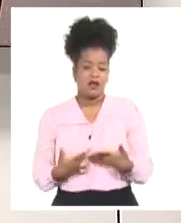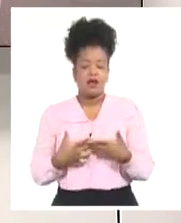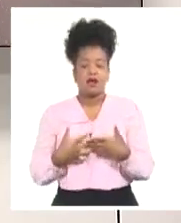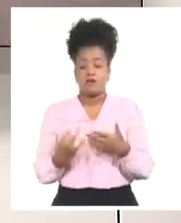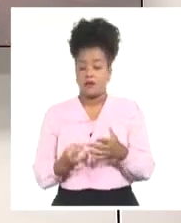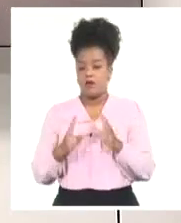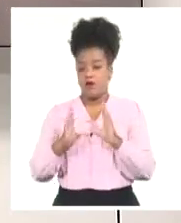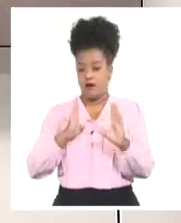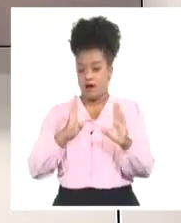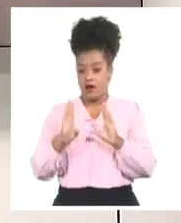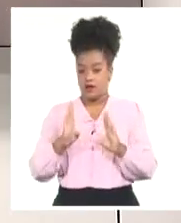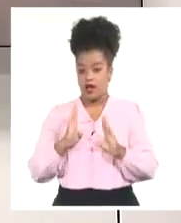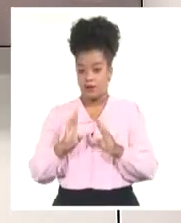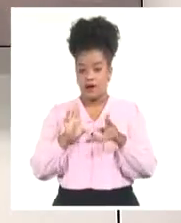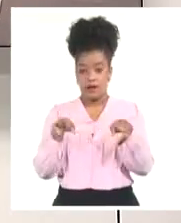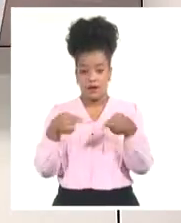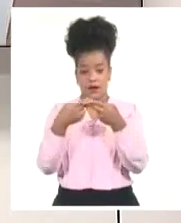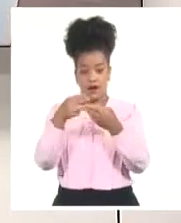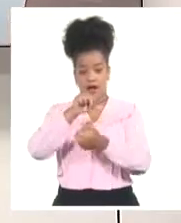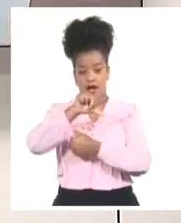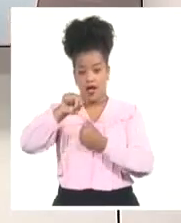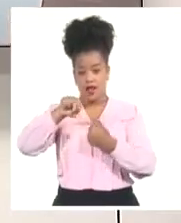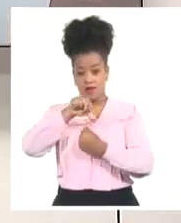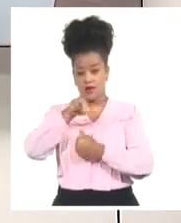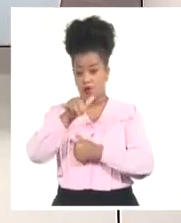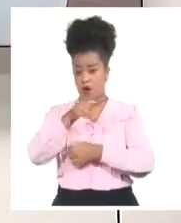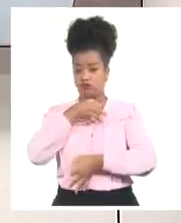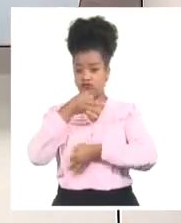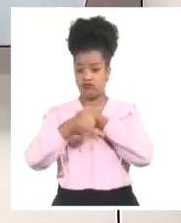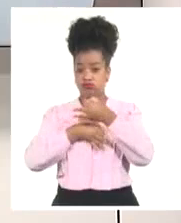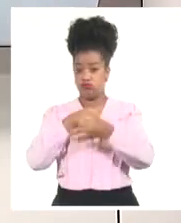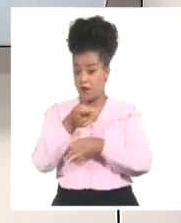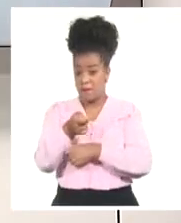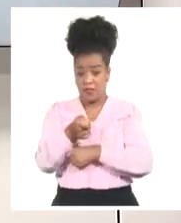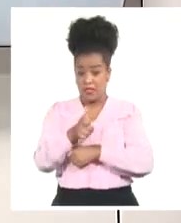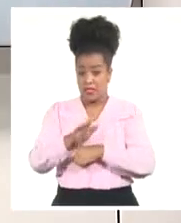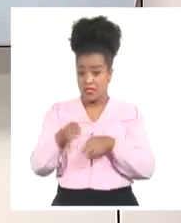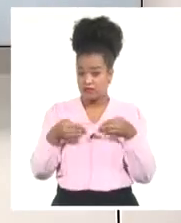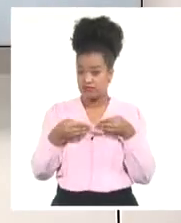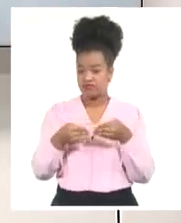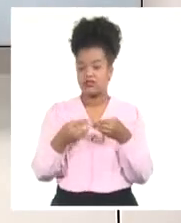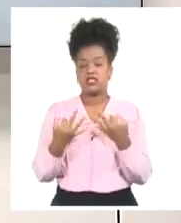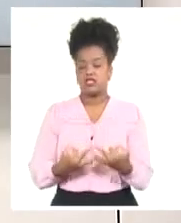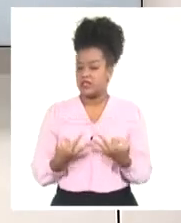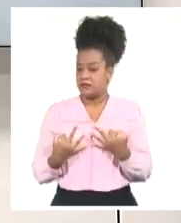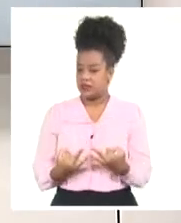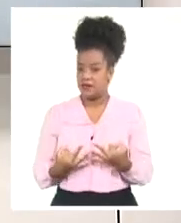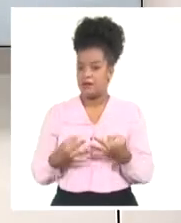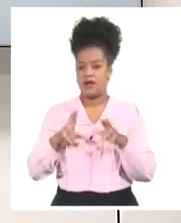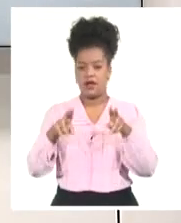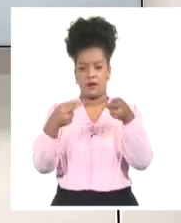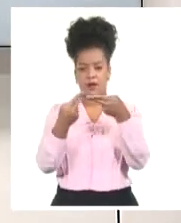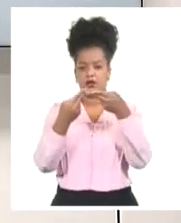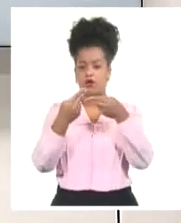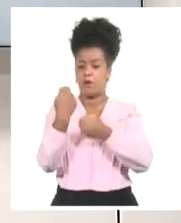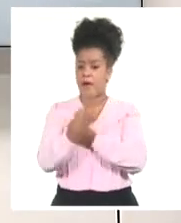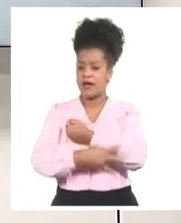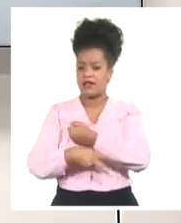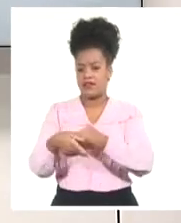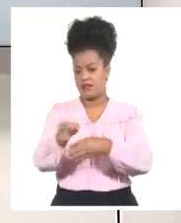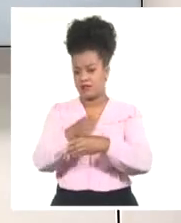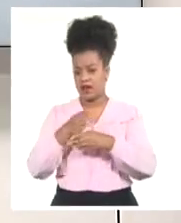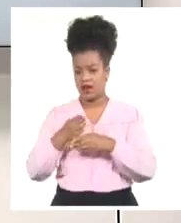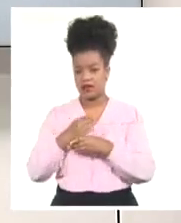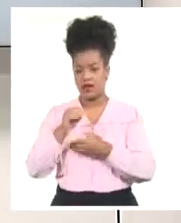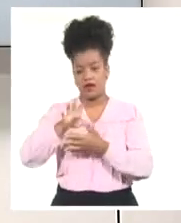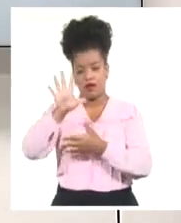la Serie del Caribe. Además, expresó que las puertas de la Confederación siempre estarán abiertas para todos los países del béisbol latinoamericano.